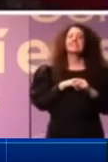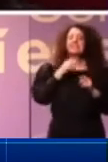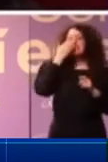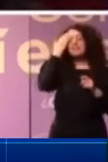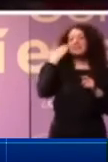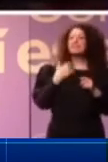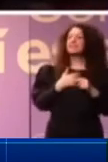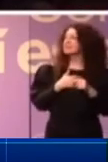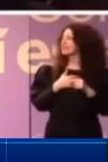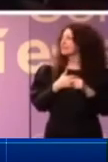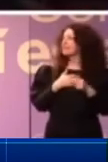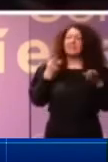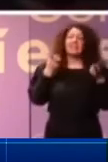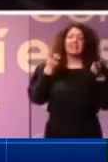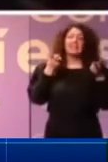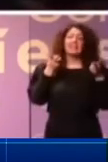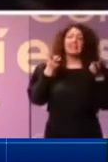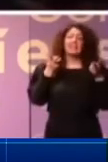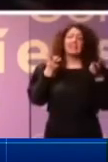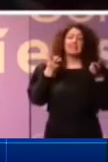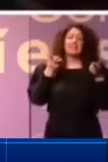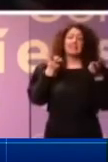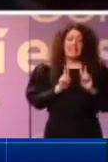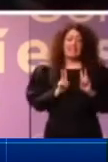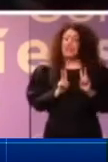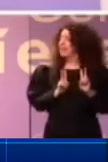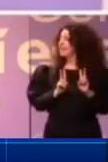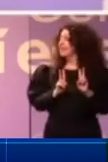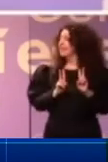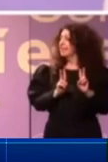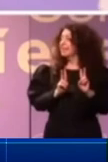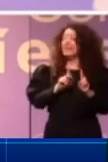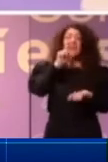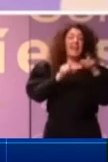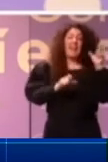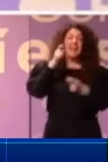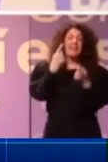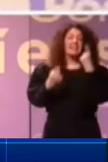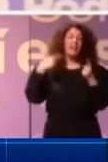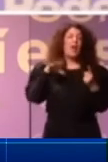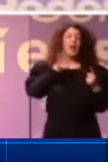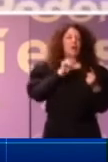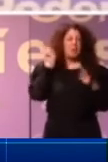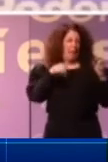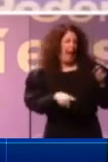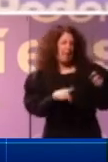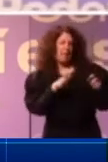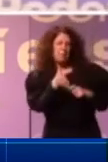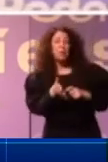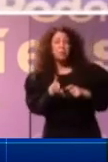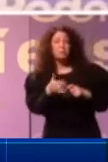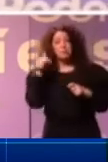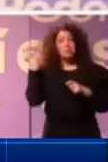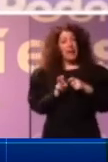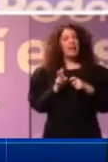Vox, eso hubiera sido tan impresionante. Y en cambio ahora no pasa nada, echamos a dos tíos que no pintan nada, aquí no dimite nadie